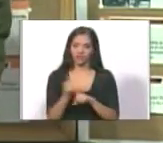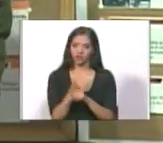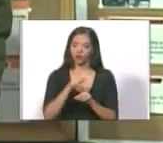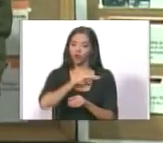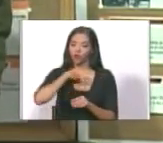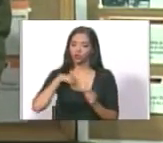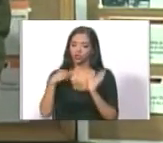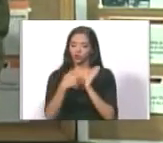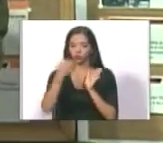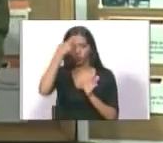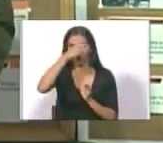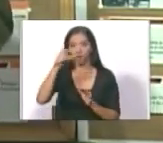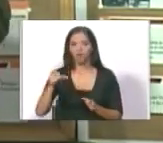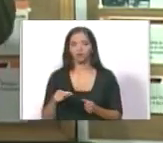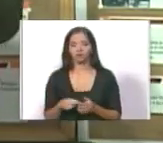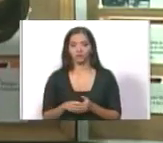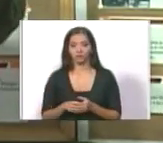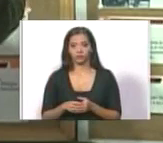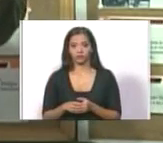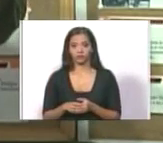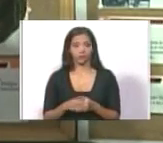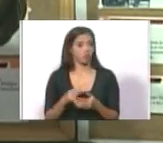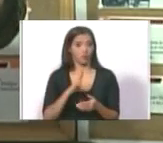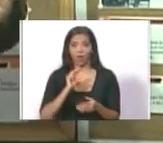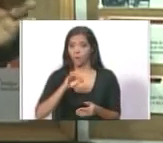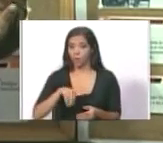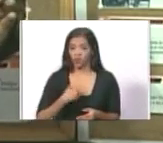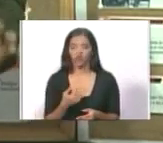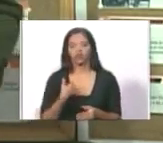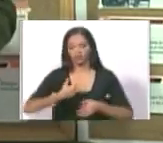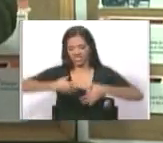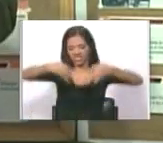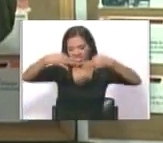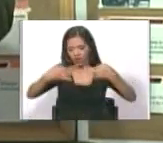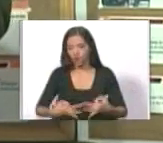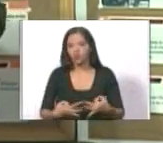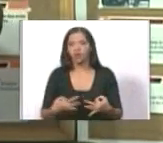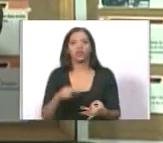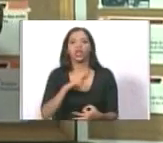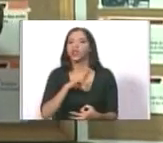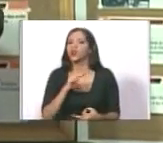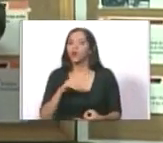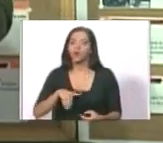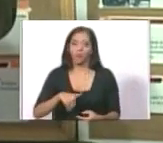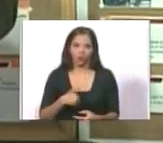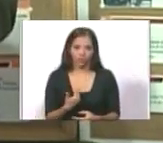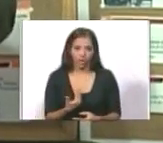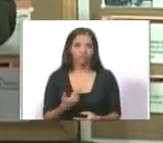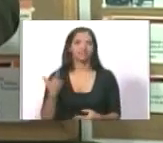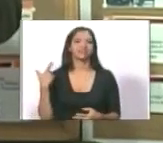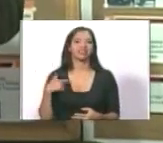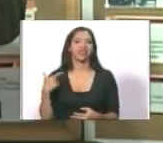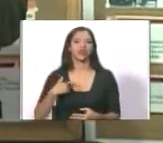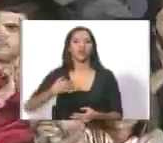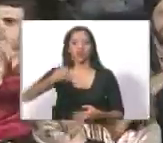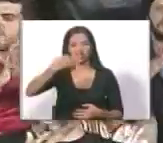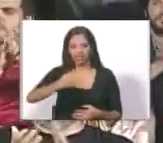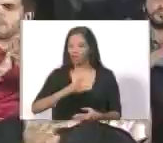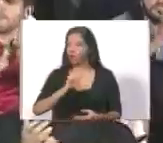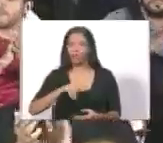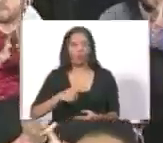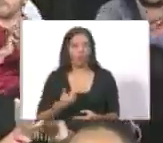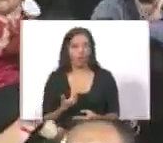pueblo. Hasta ahora no han podido, y yo estoy seguro que no podrán. Tengo la certeza que no